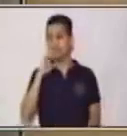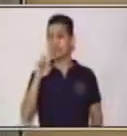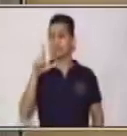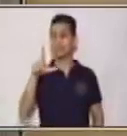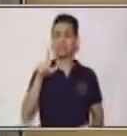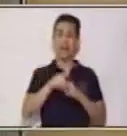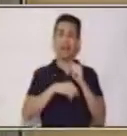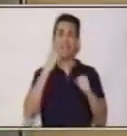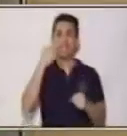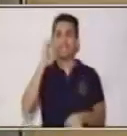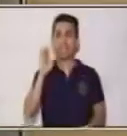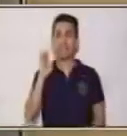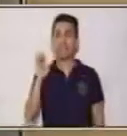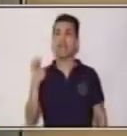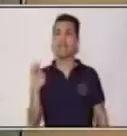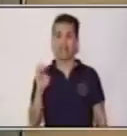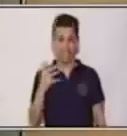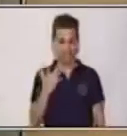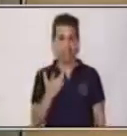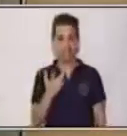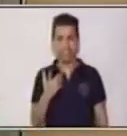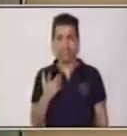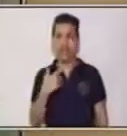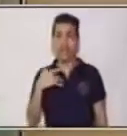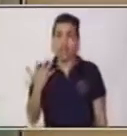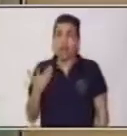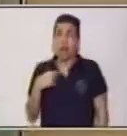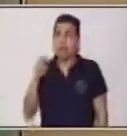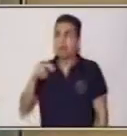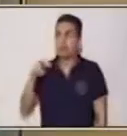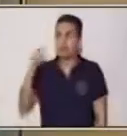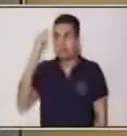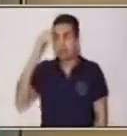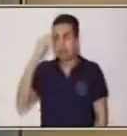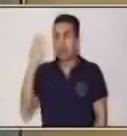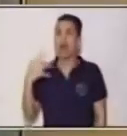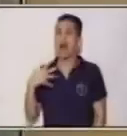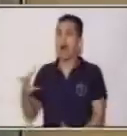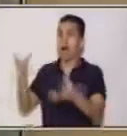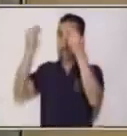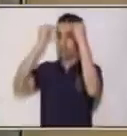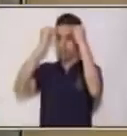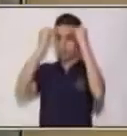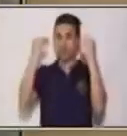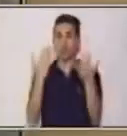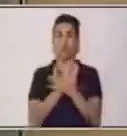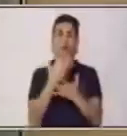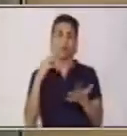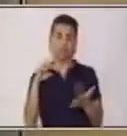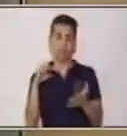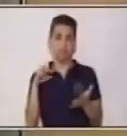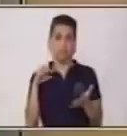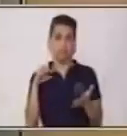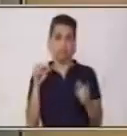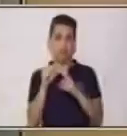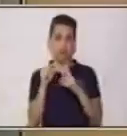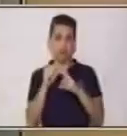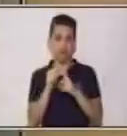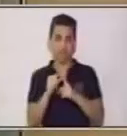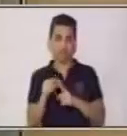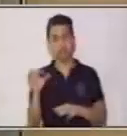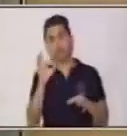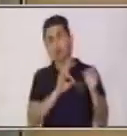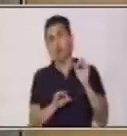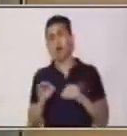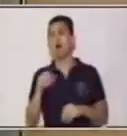un neologismo porque a raíz de la necesidad lingüística pues se adquieren nuevas palabras. O la palabra youtuber, por ejemplo,